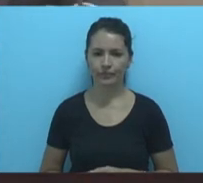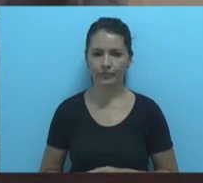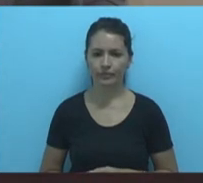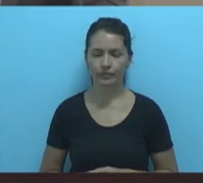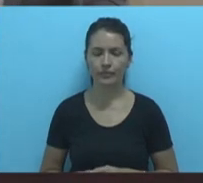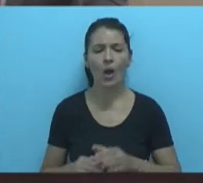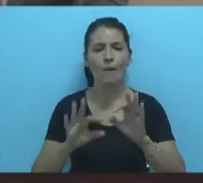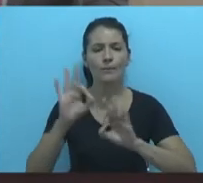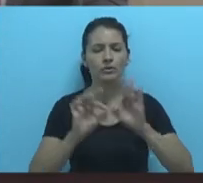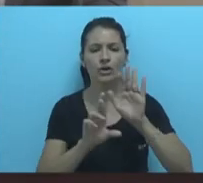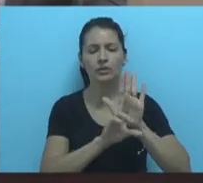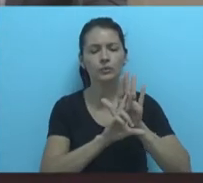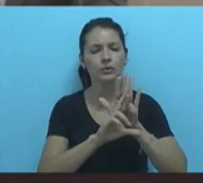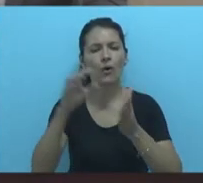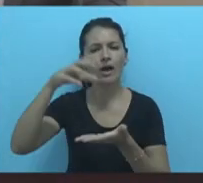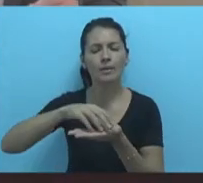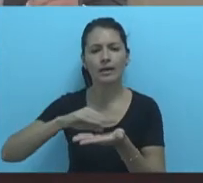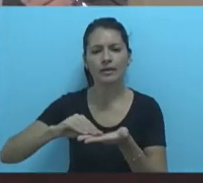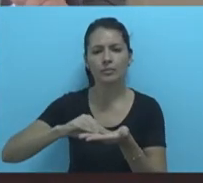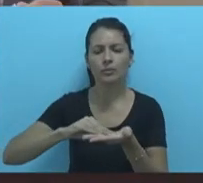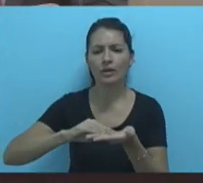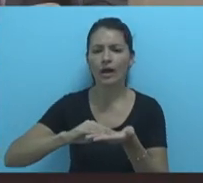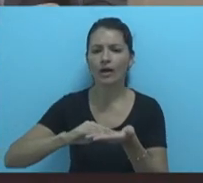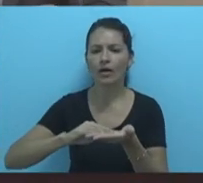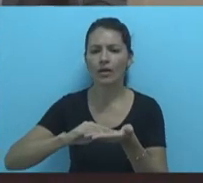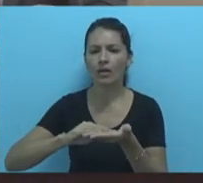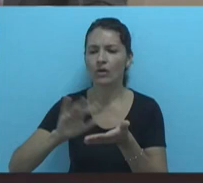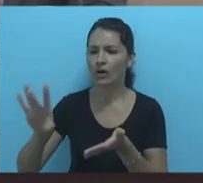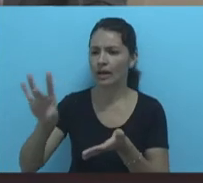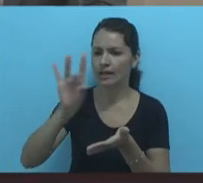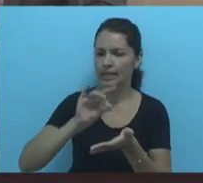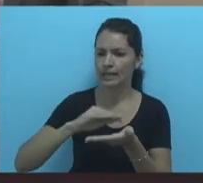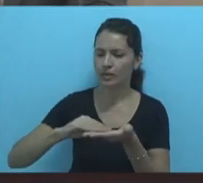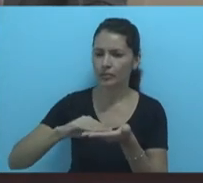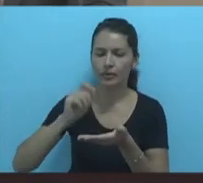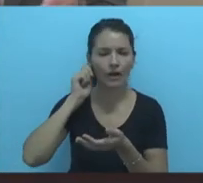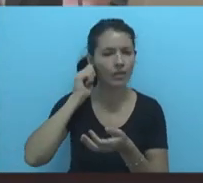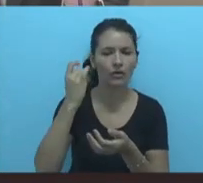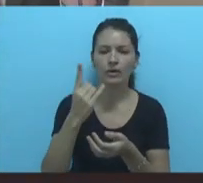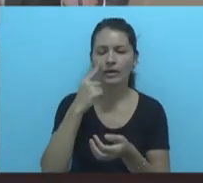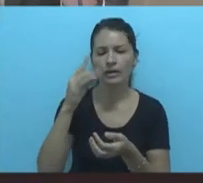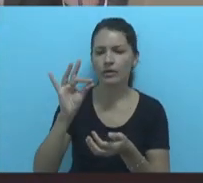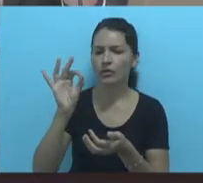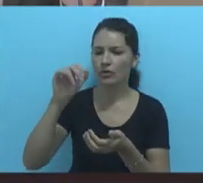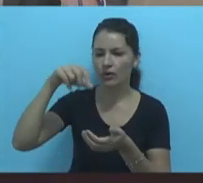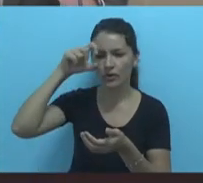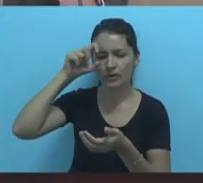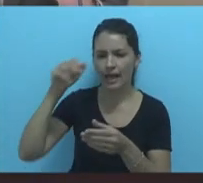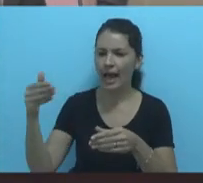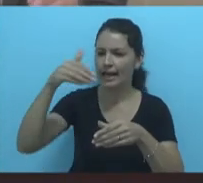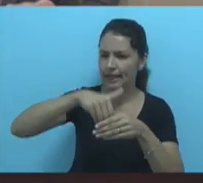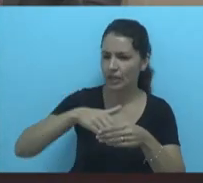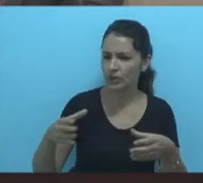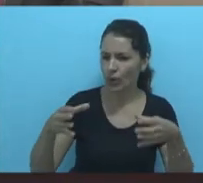Proyecto de resolución de la Cámara de Diputados de la provincia resuelve designar al señor diputado Walter Gione como miembro integrante de la Comisión de Presupuesto y